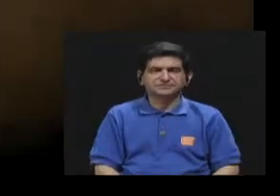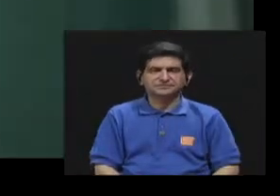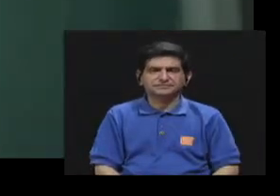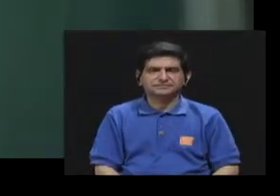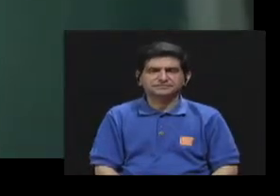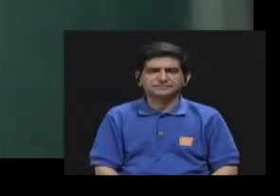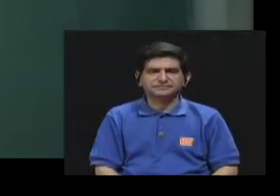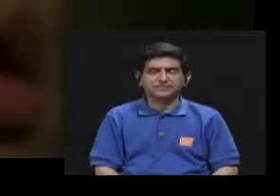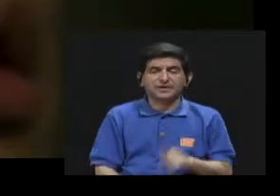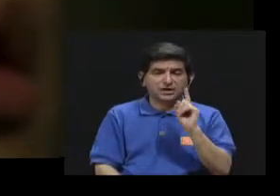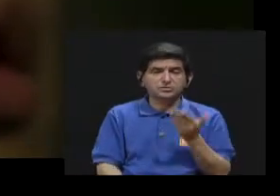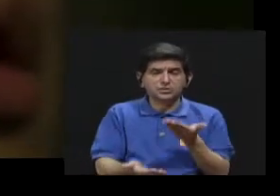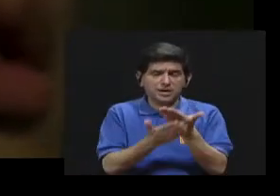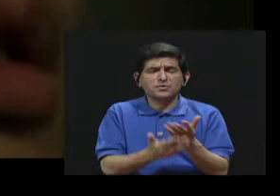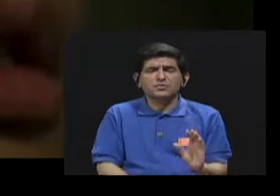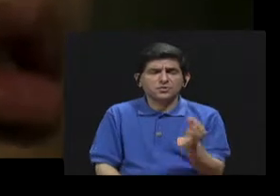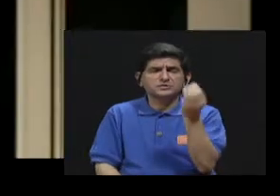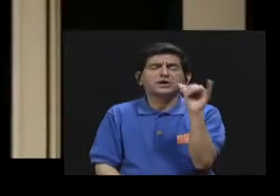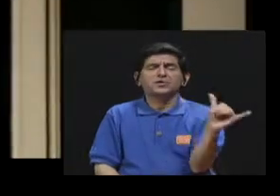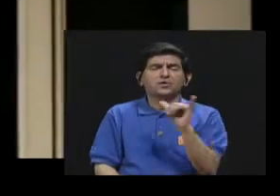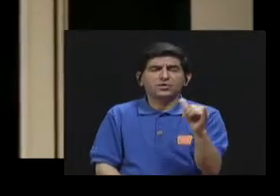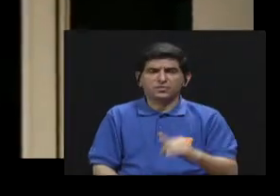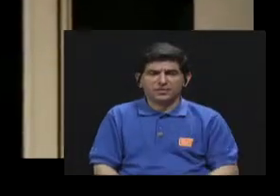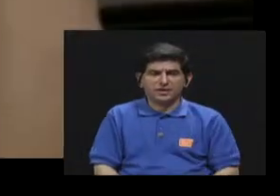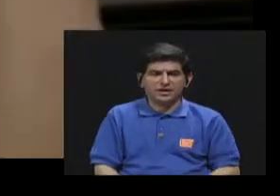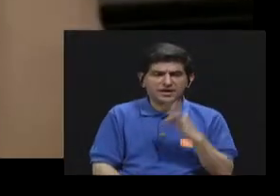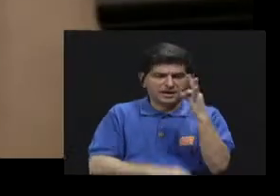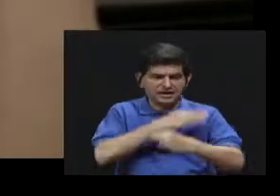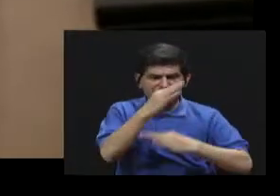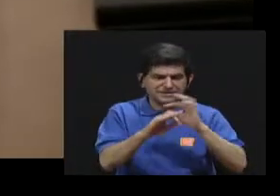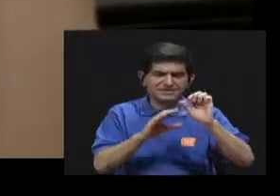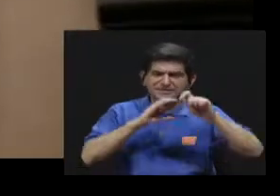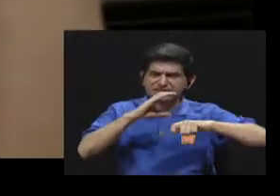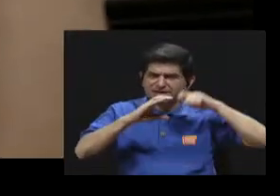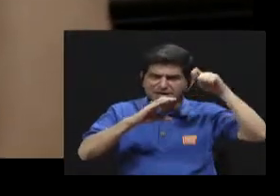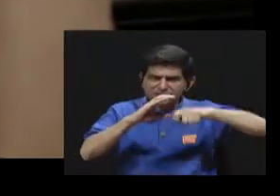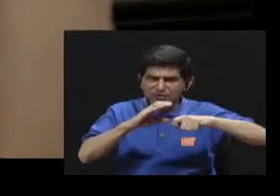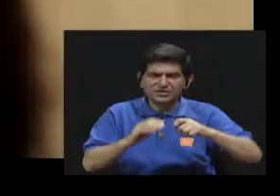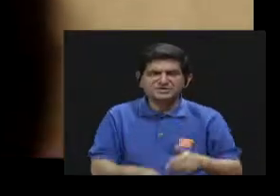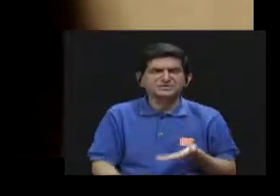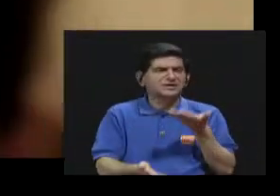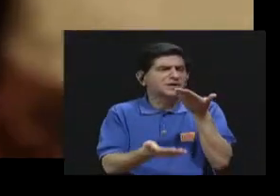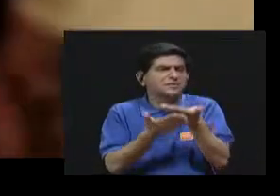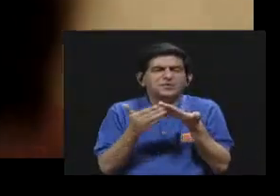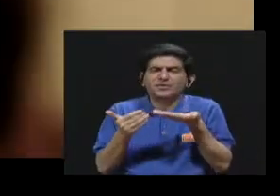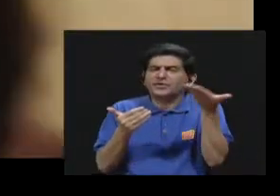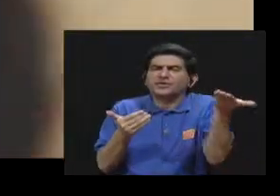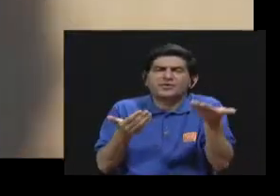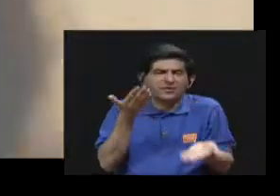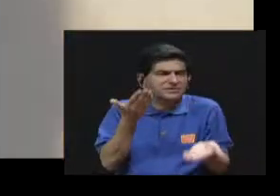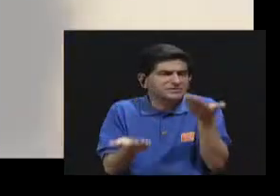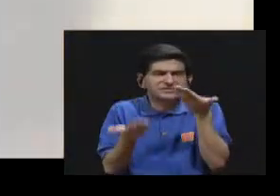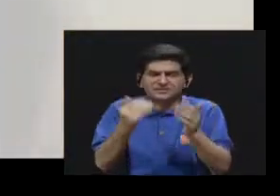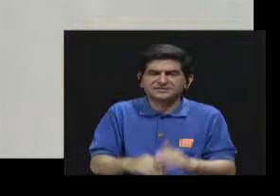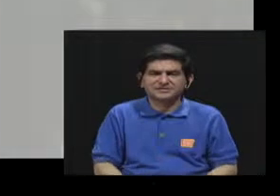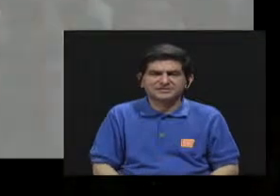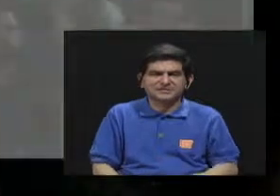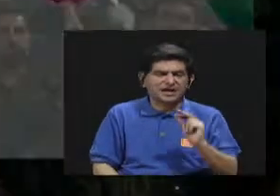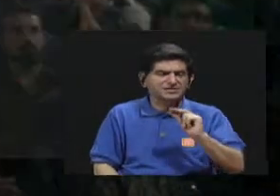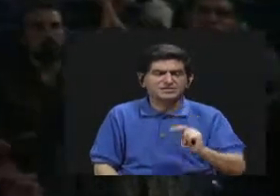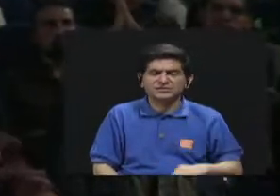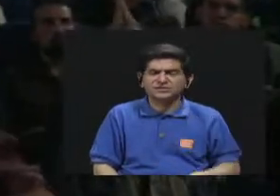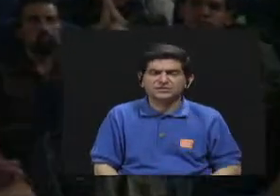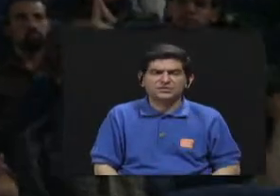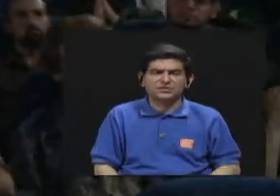Es una propuesta muy joven, ¿verdad? También es un tipo de cine que propone cosas que fuera del colectivo de